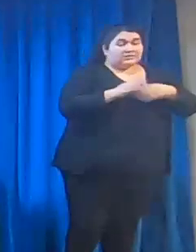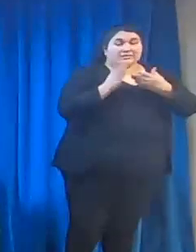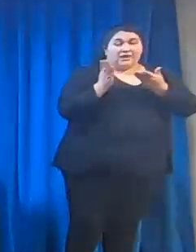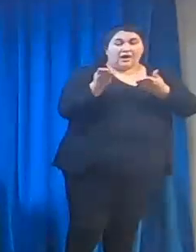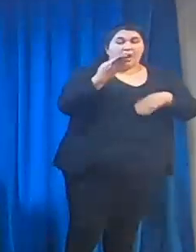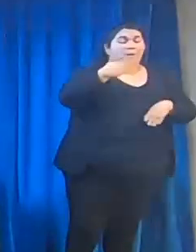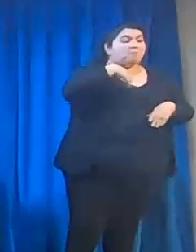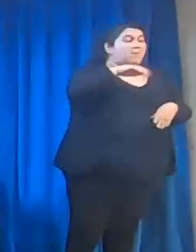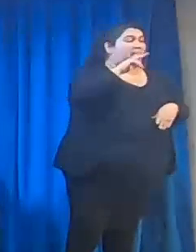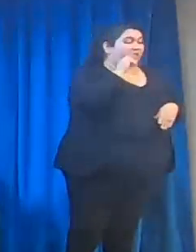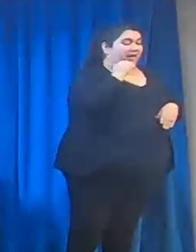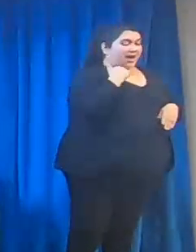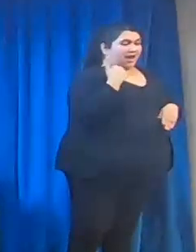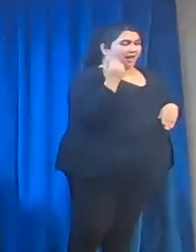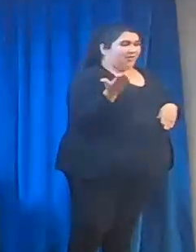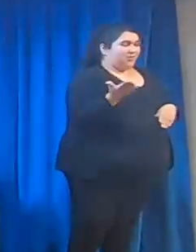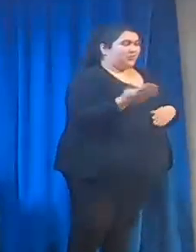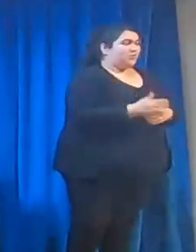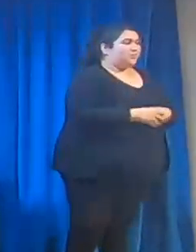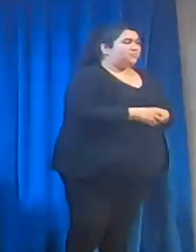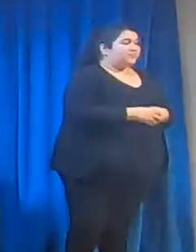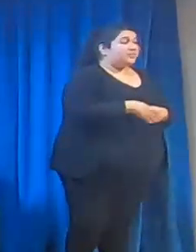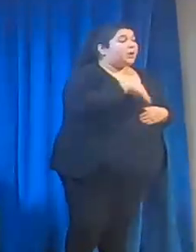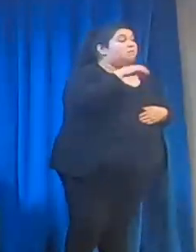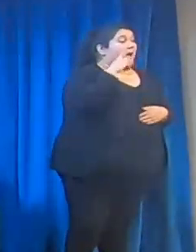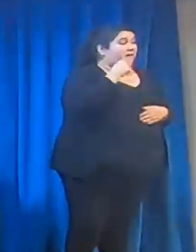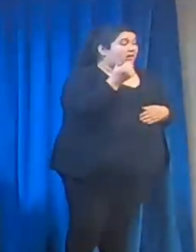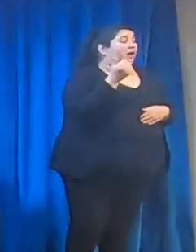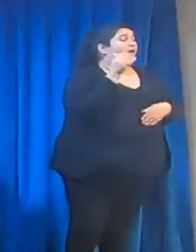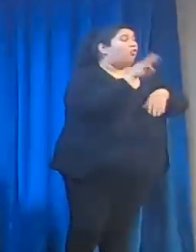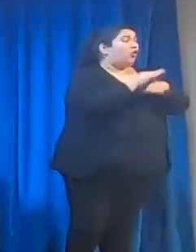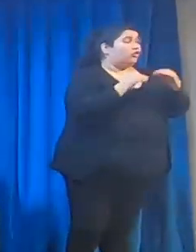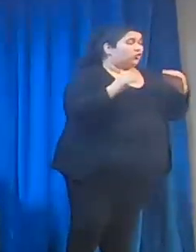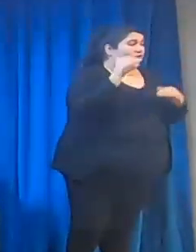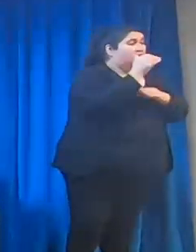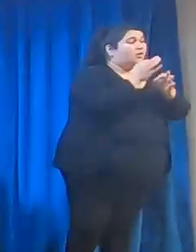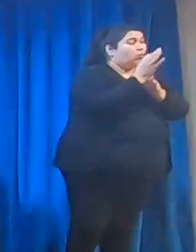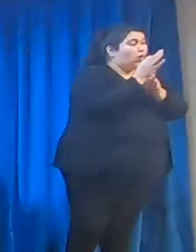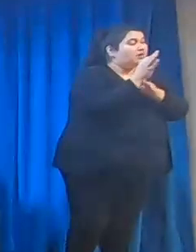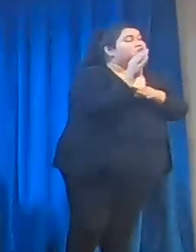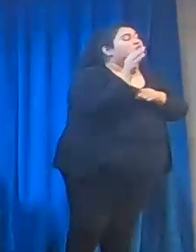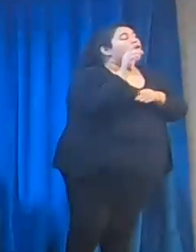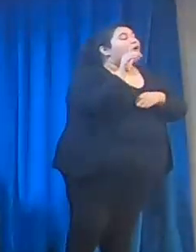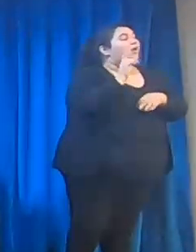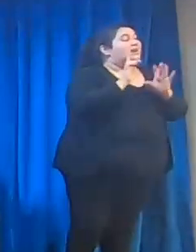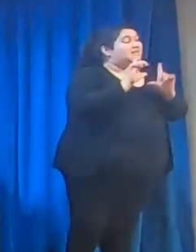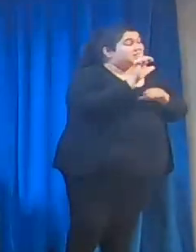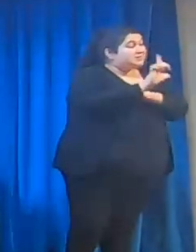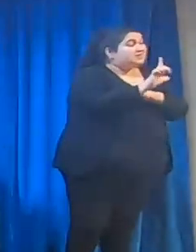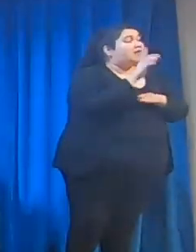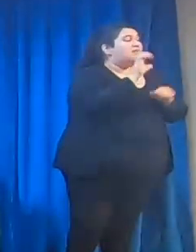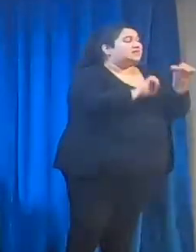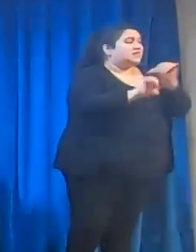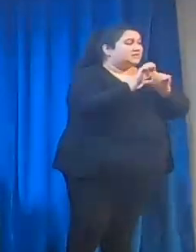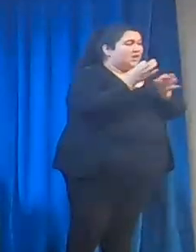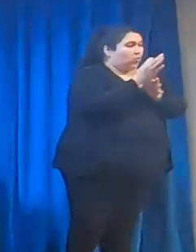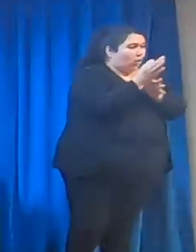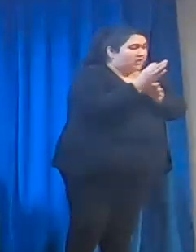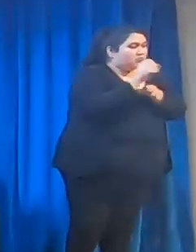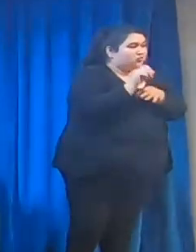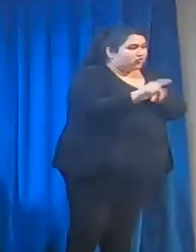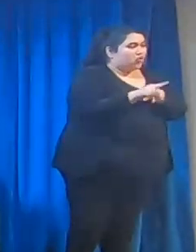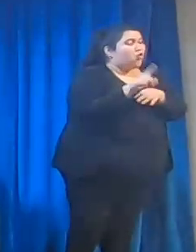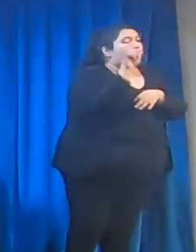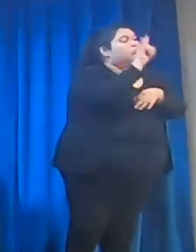María Leu, que está aquí a mi lado. María es doctora en educación y licenciada y profesora en ciencias de la educación